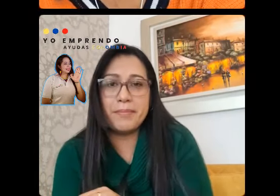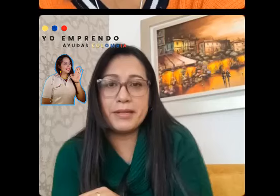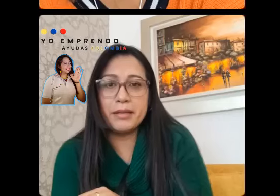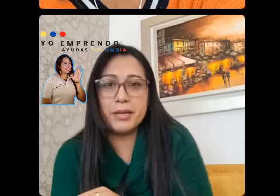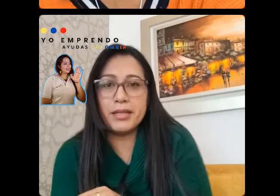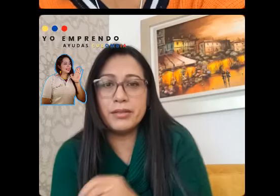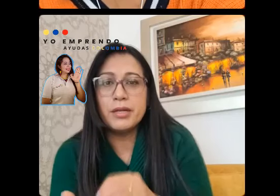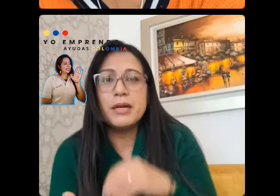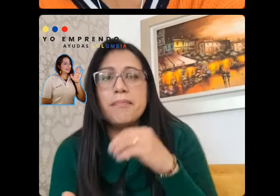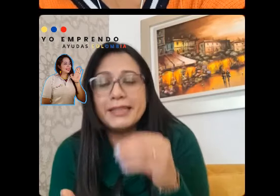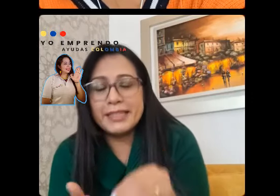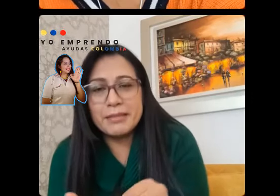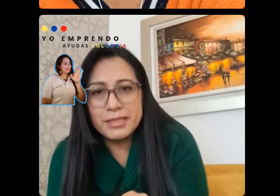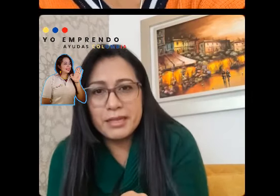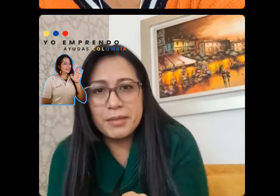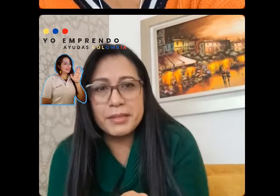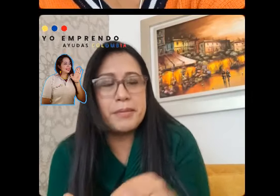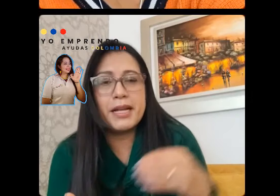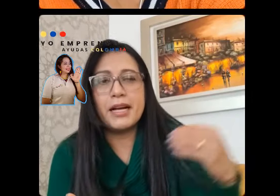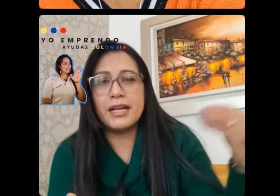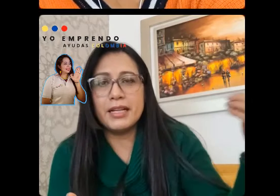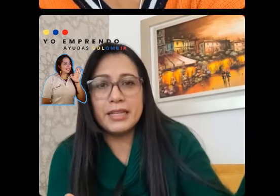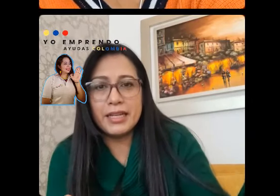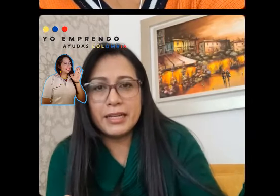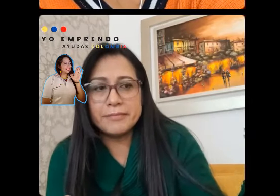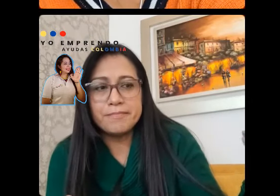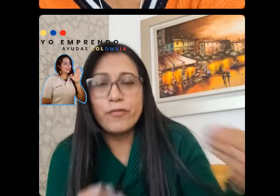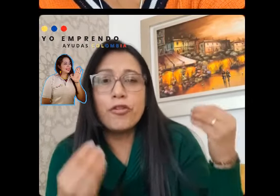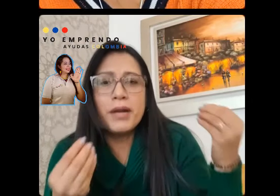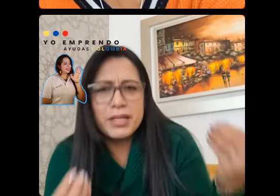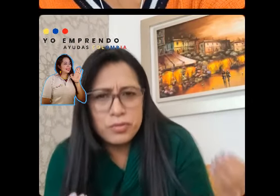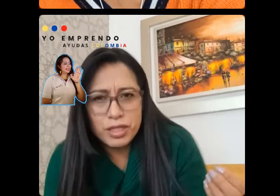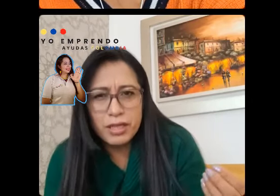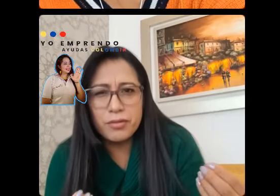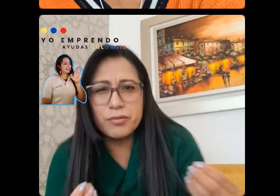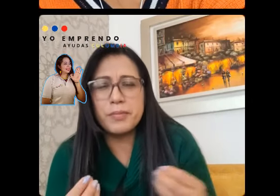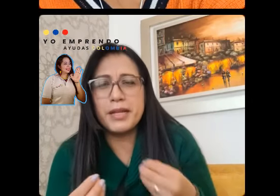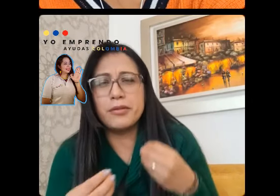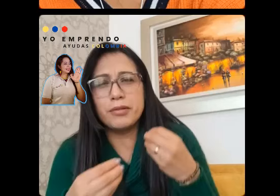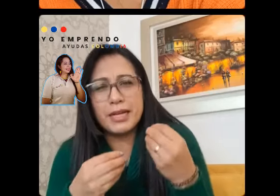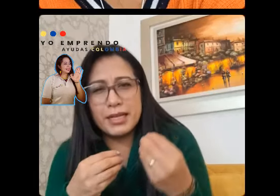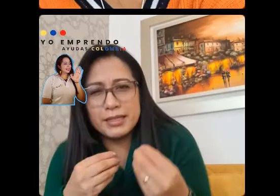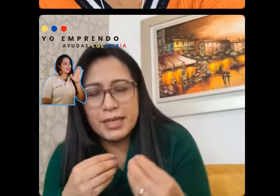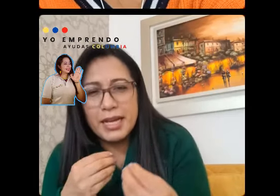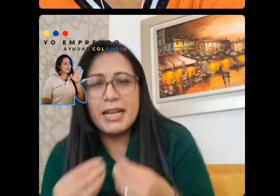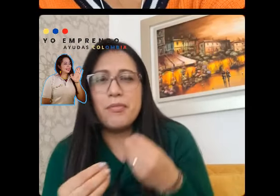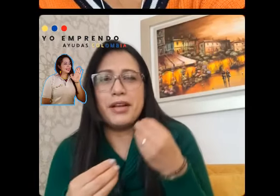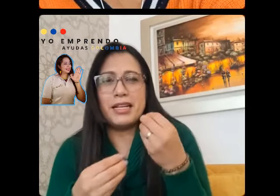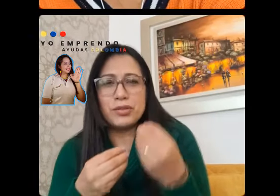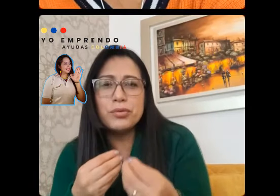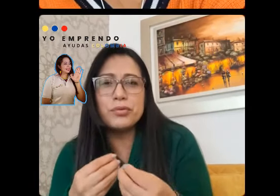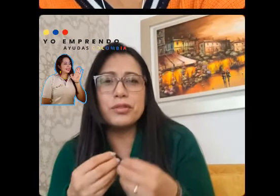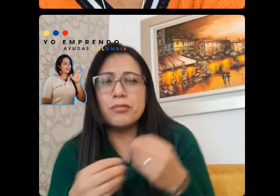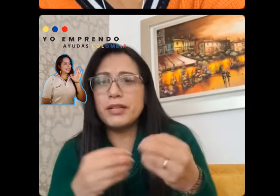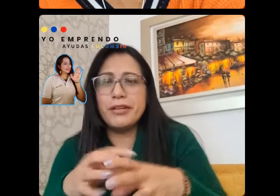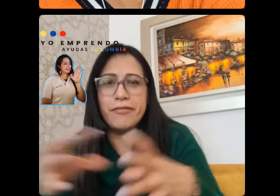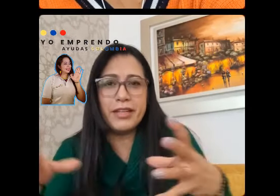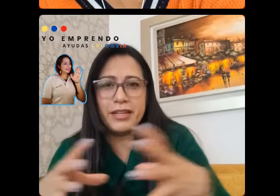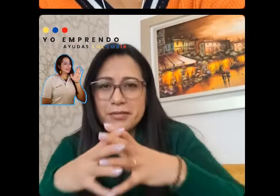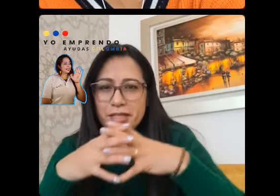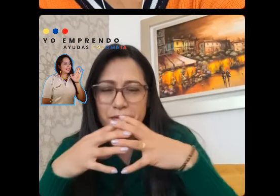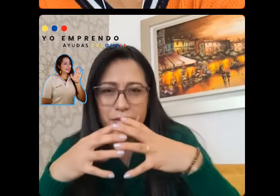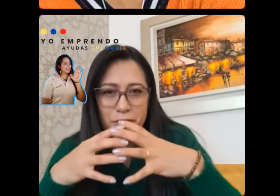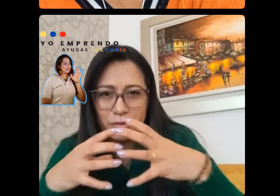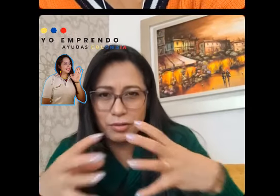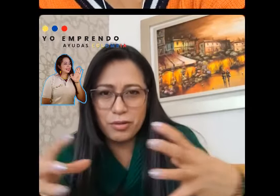para generar un emprendimiento va a tener más herramientas para el eh formar a sus hijos para inculcarles el amor al estudio bueno en